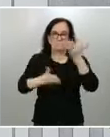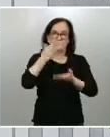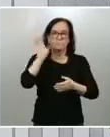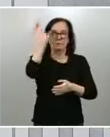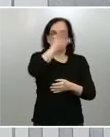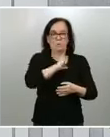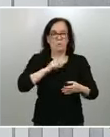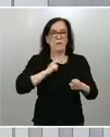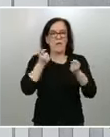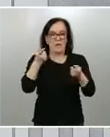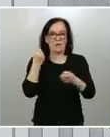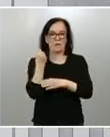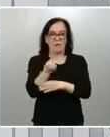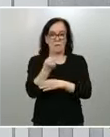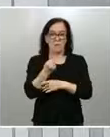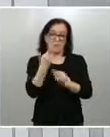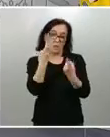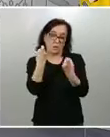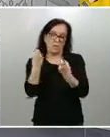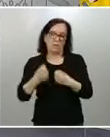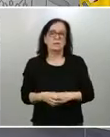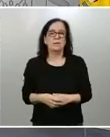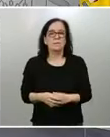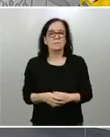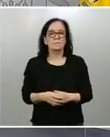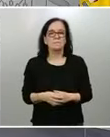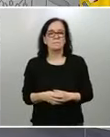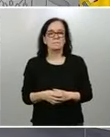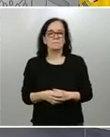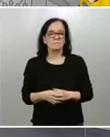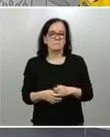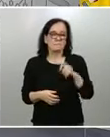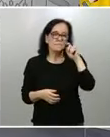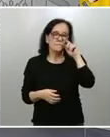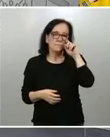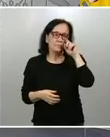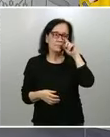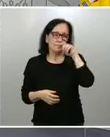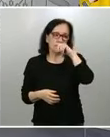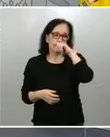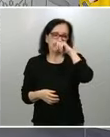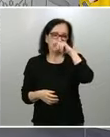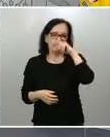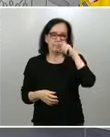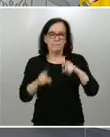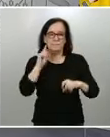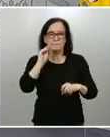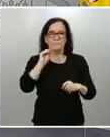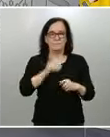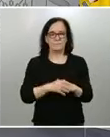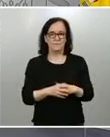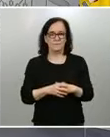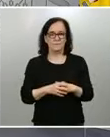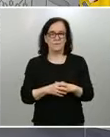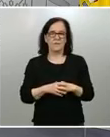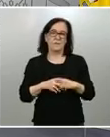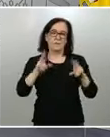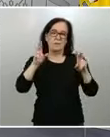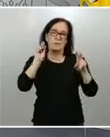que nos requieran pasamos ahora a las preguntas de el nuevo lunes adelante